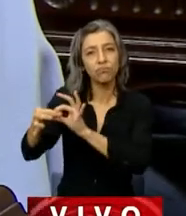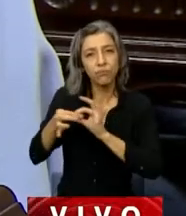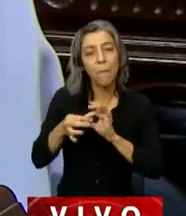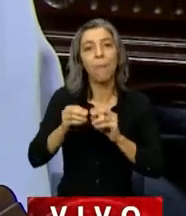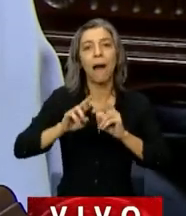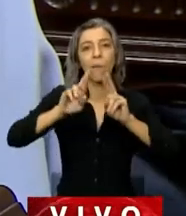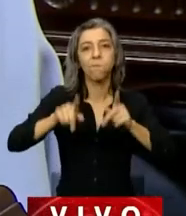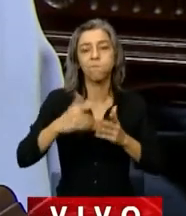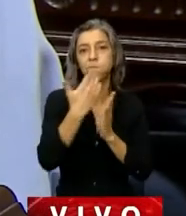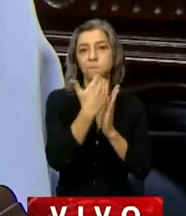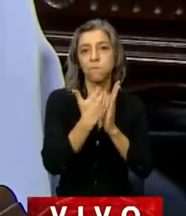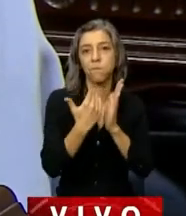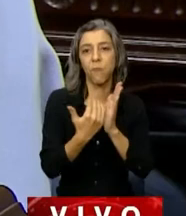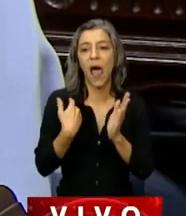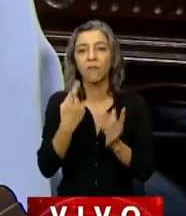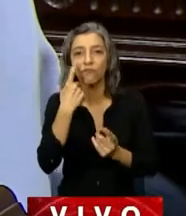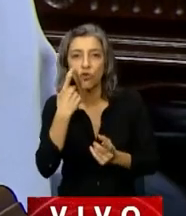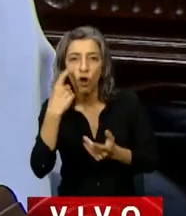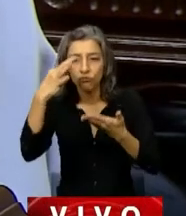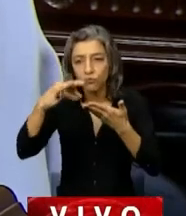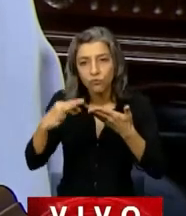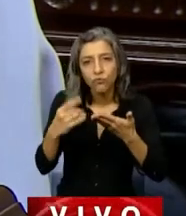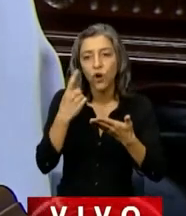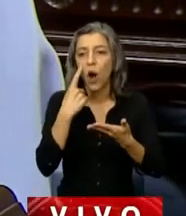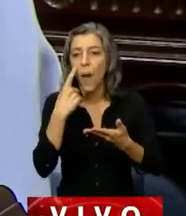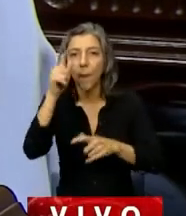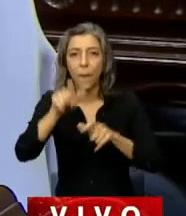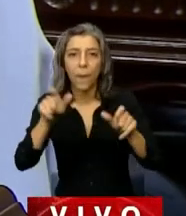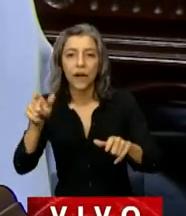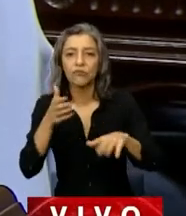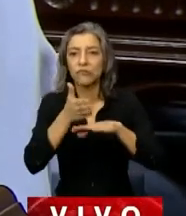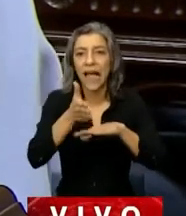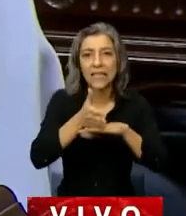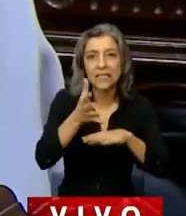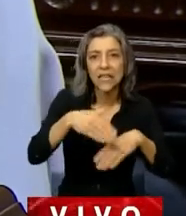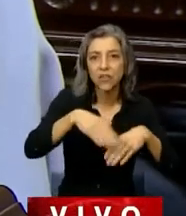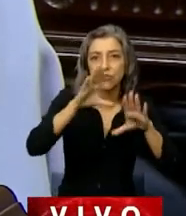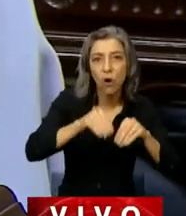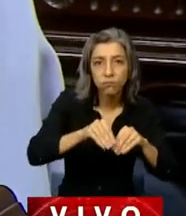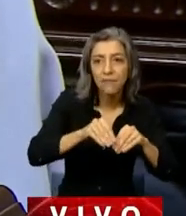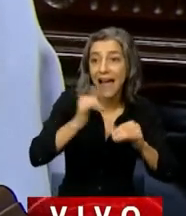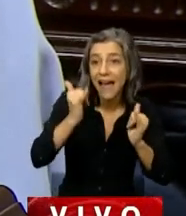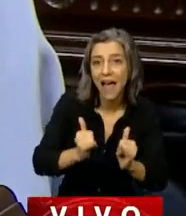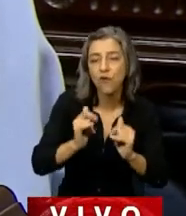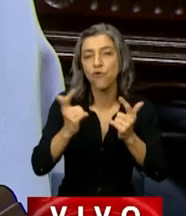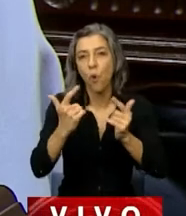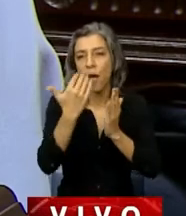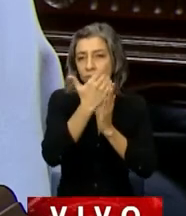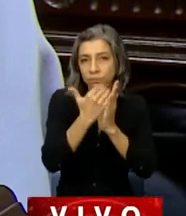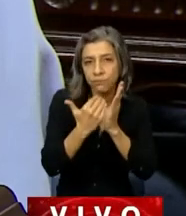de seguimiento y monitoreo y evaluación de la accesibilidad de los cuidados paliativos. También está integrada